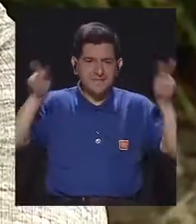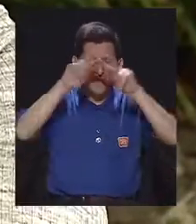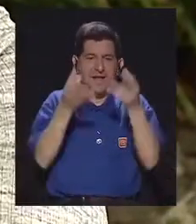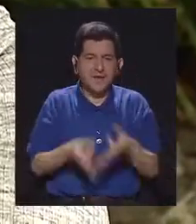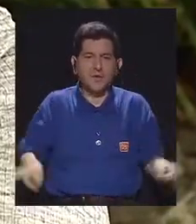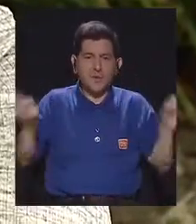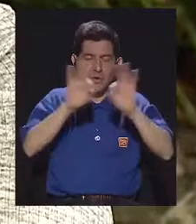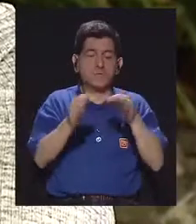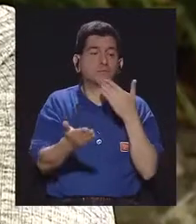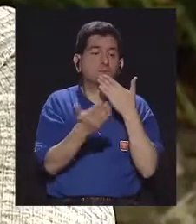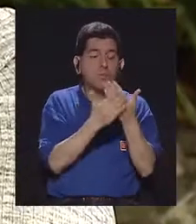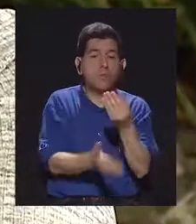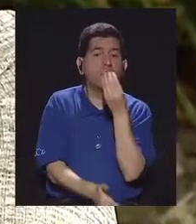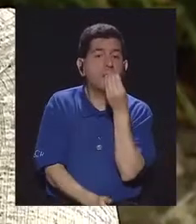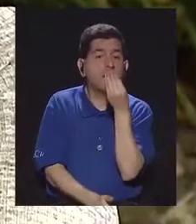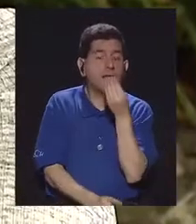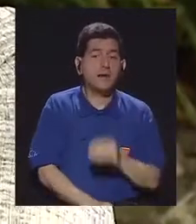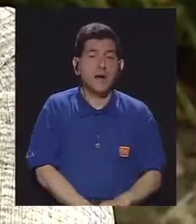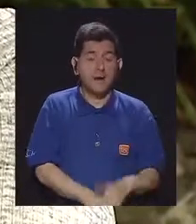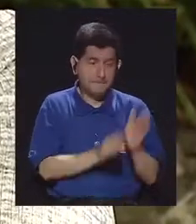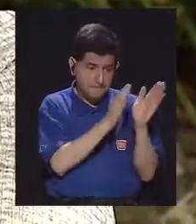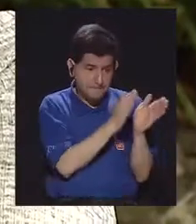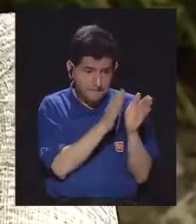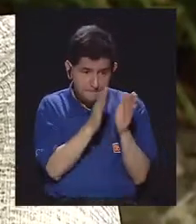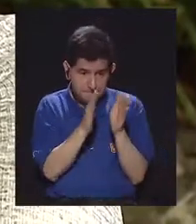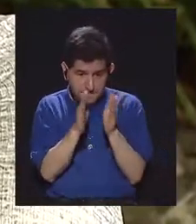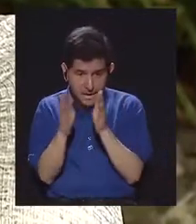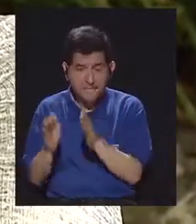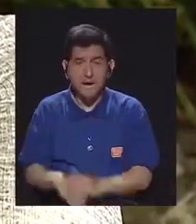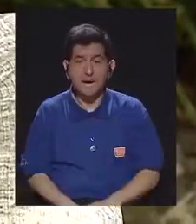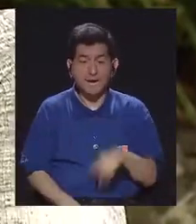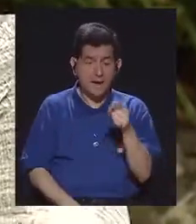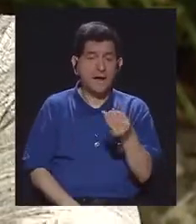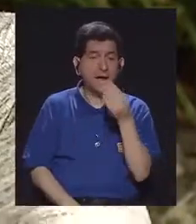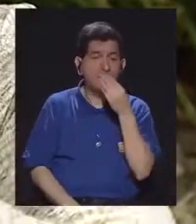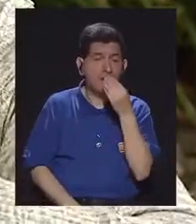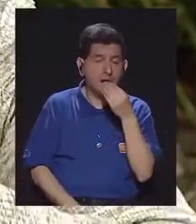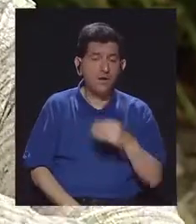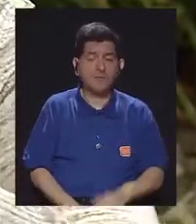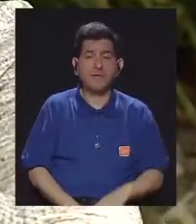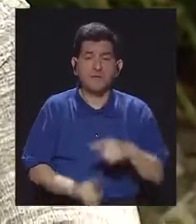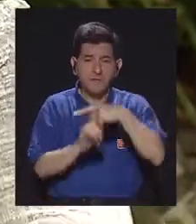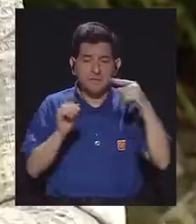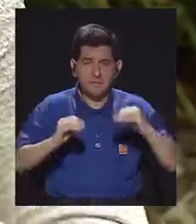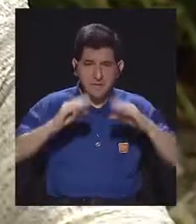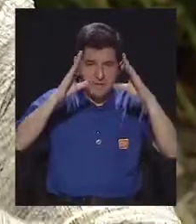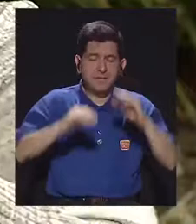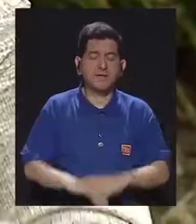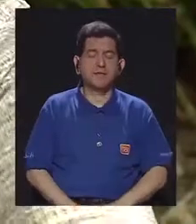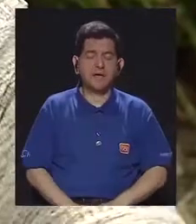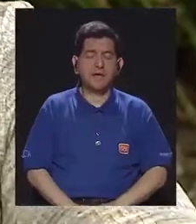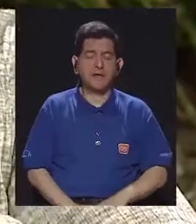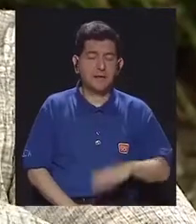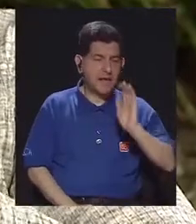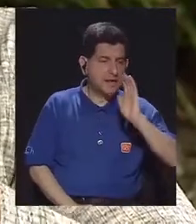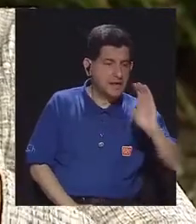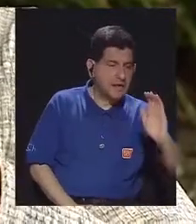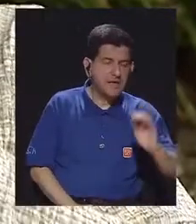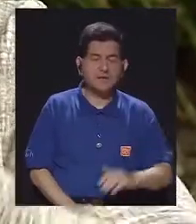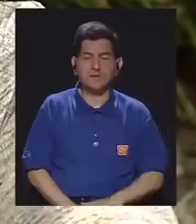buena alimentación, el valor de preparar las meriendas para los chicos y las chicas, para los